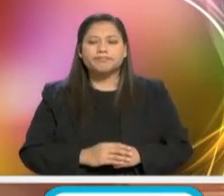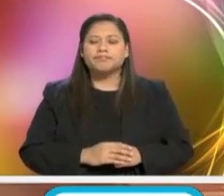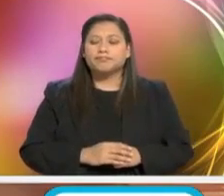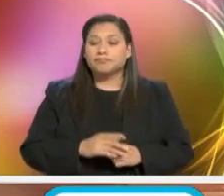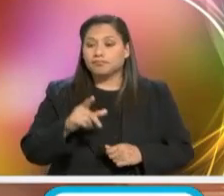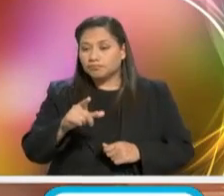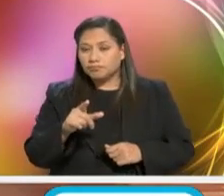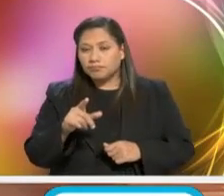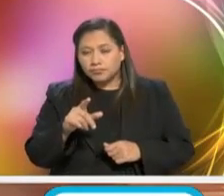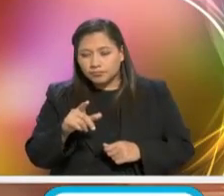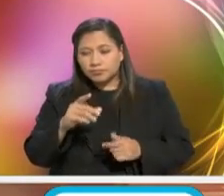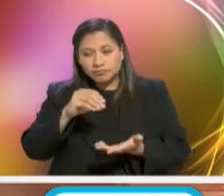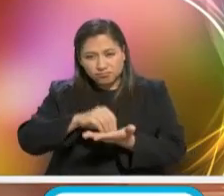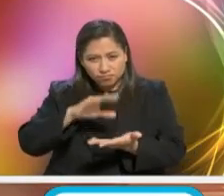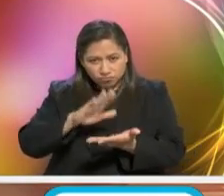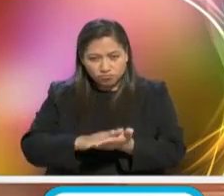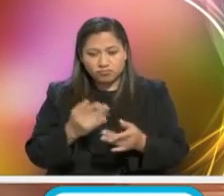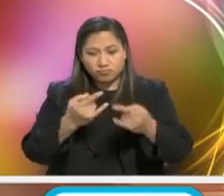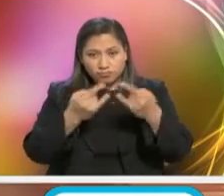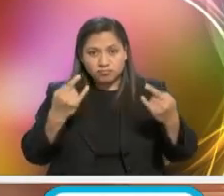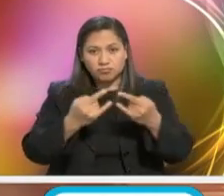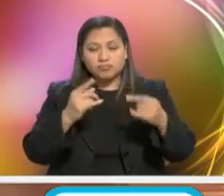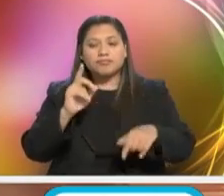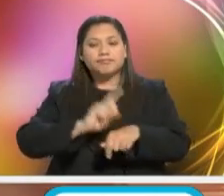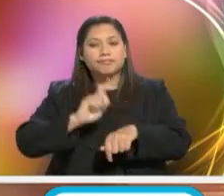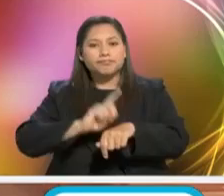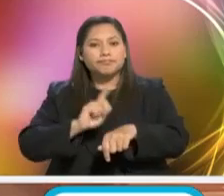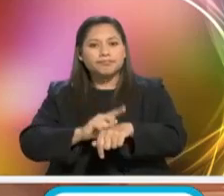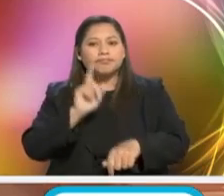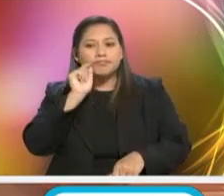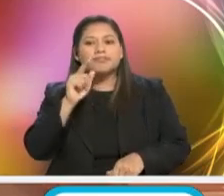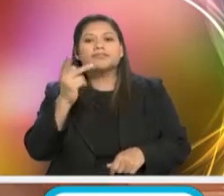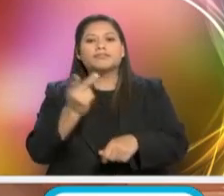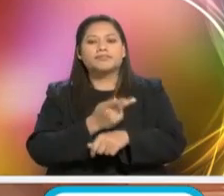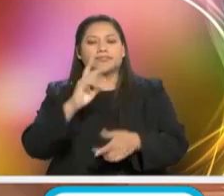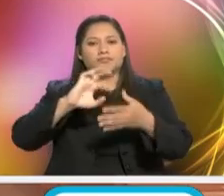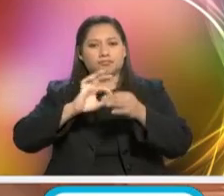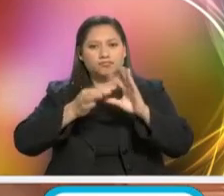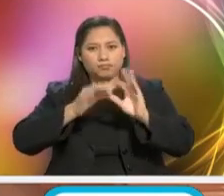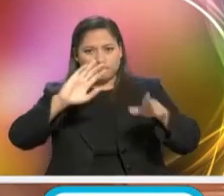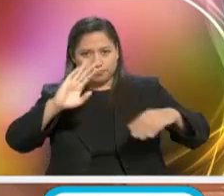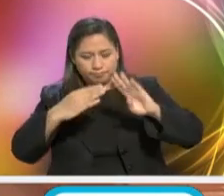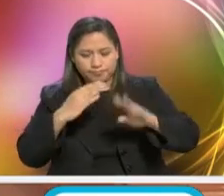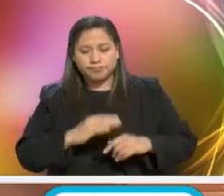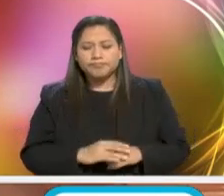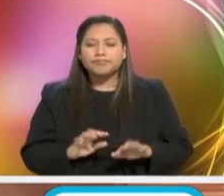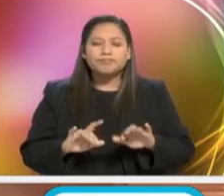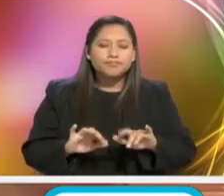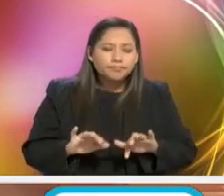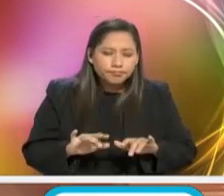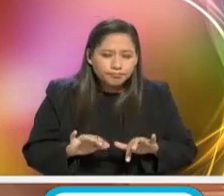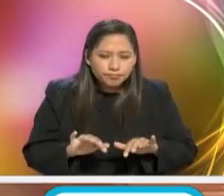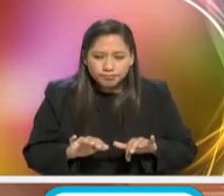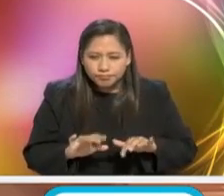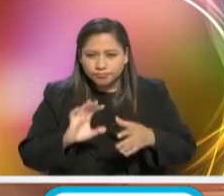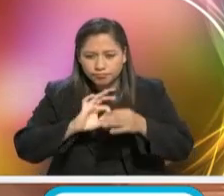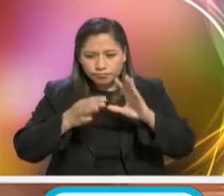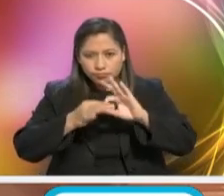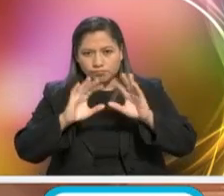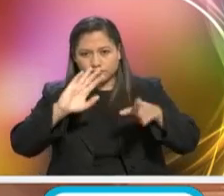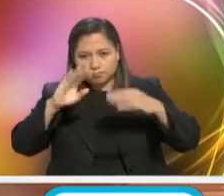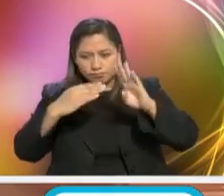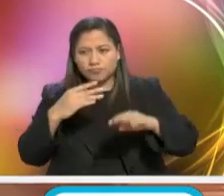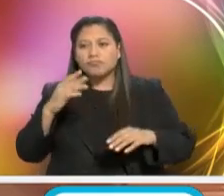cobertura casi documental al día de lo que ocurre en los Olímpicos, es decir, es acercarnos a los Juegos Olímpicos a través de la mirada de su